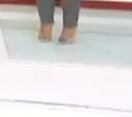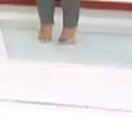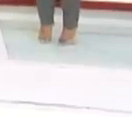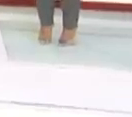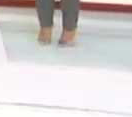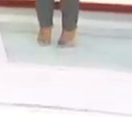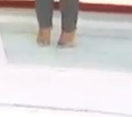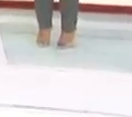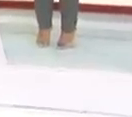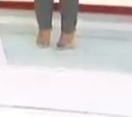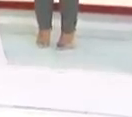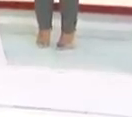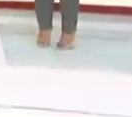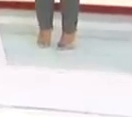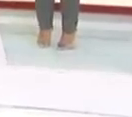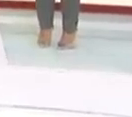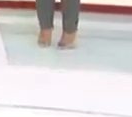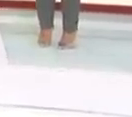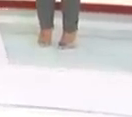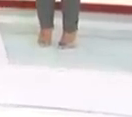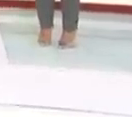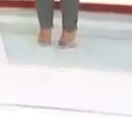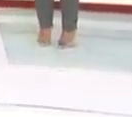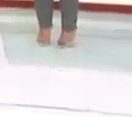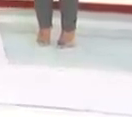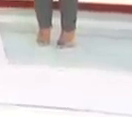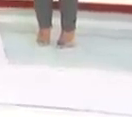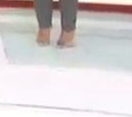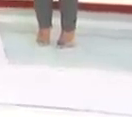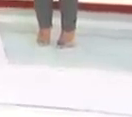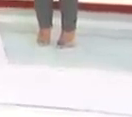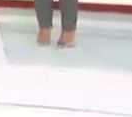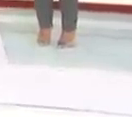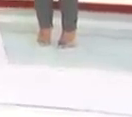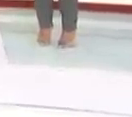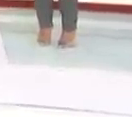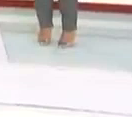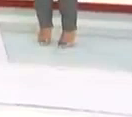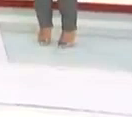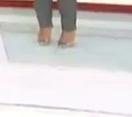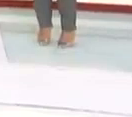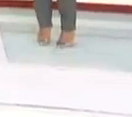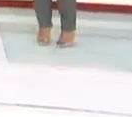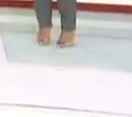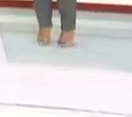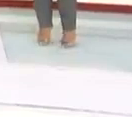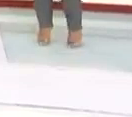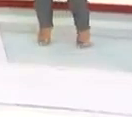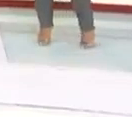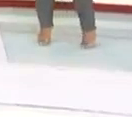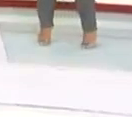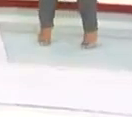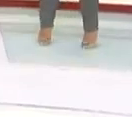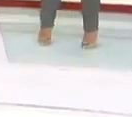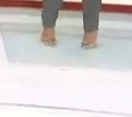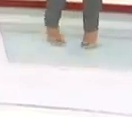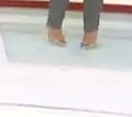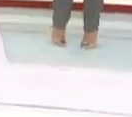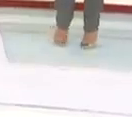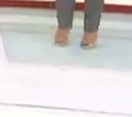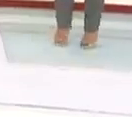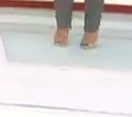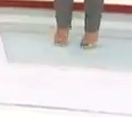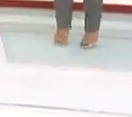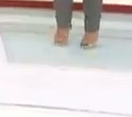secretario general de la opep mohamad barkindo allí tenían importantes detalles lo que se ha generado en este encuentro